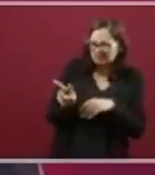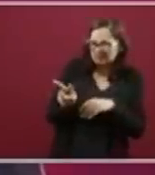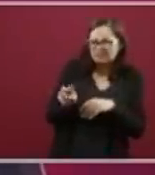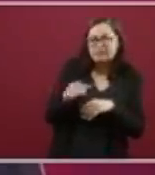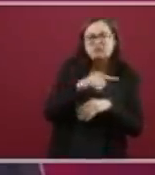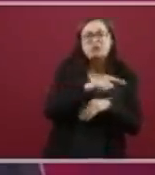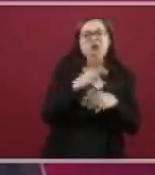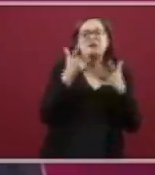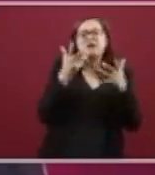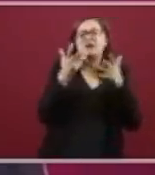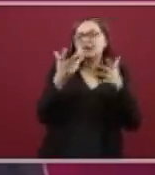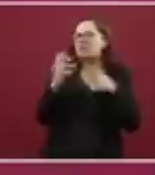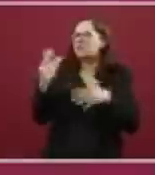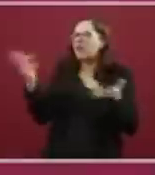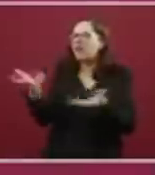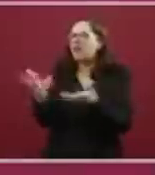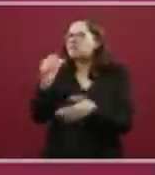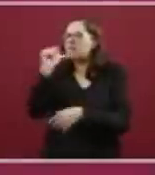¿De cuándo acá